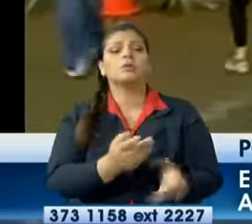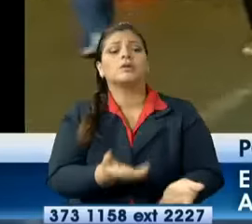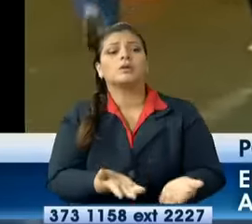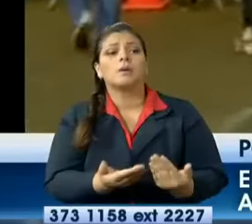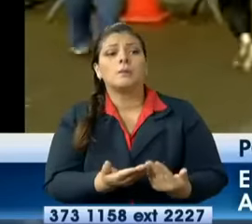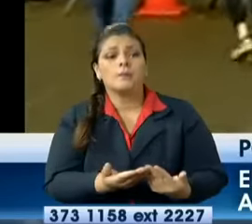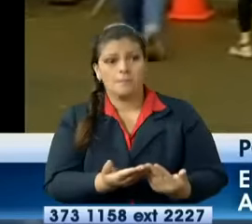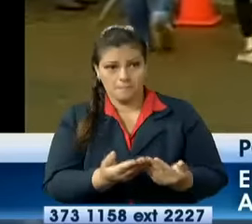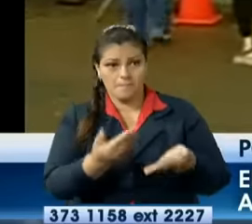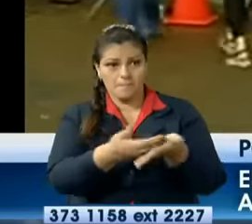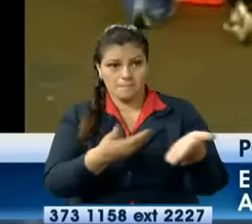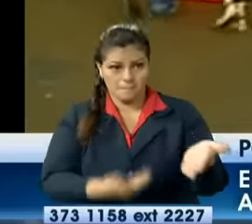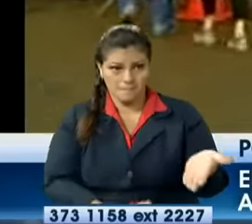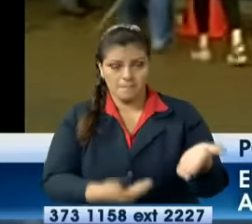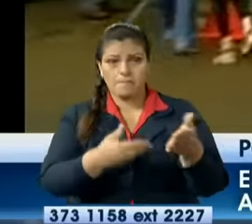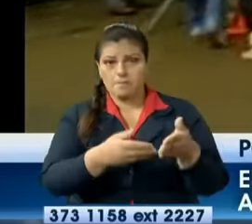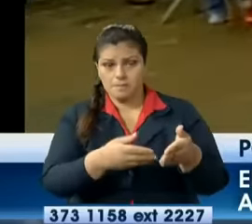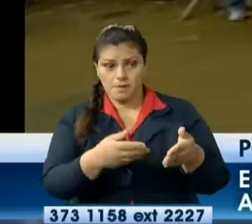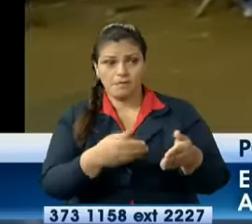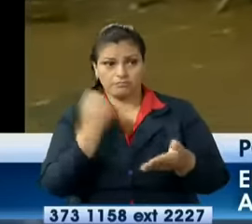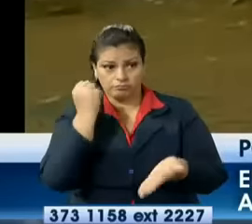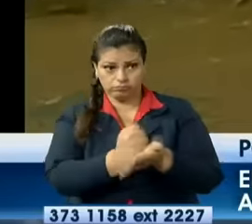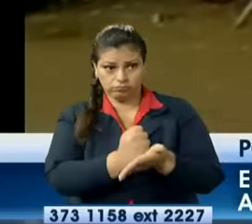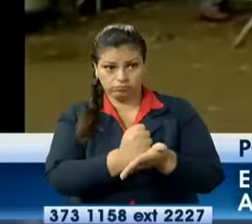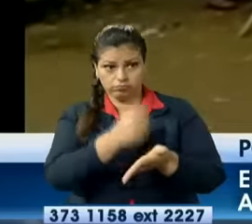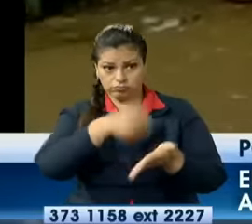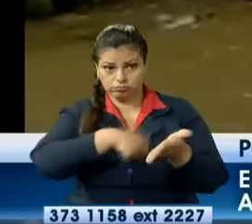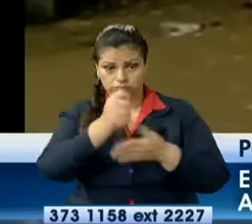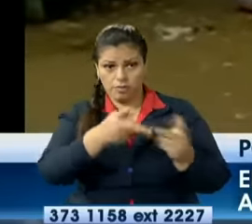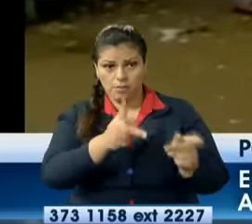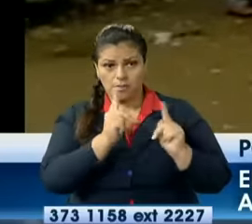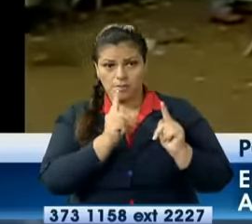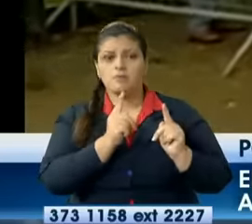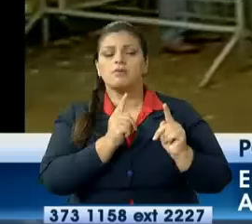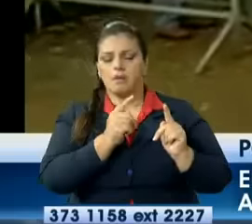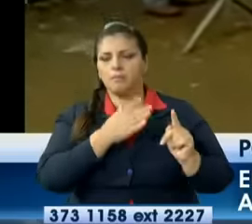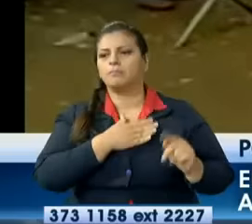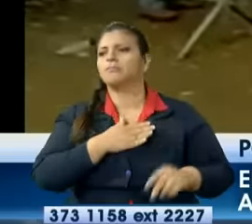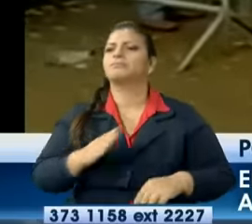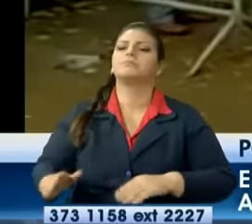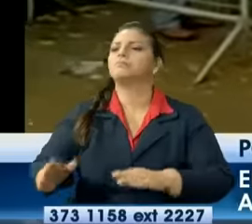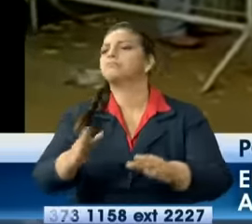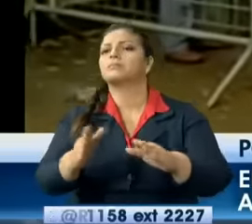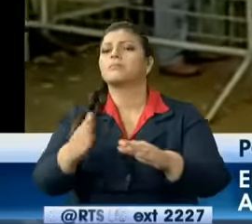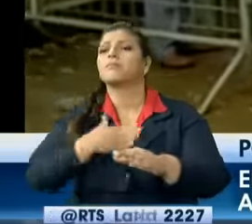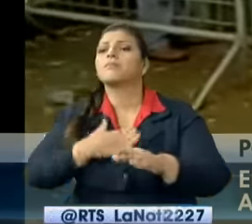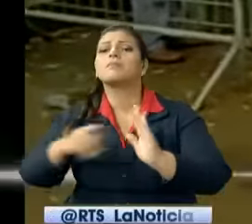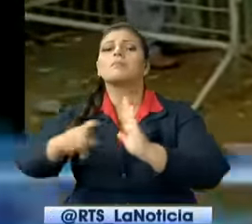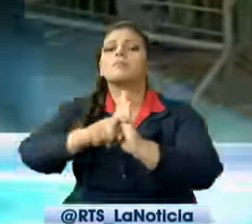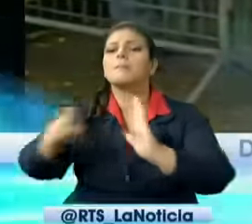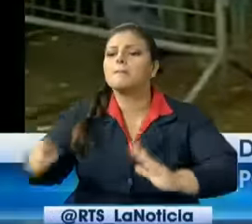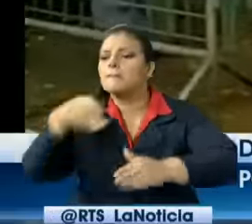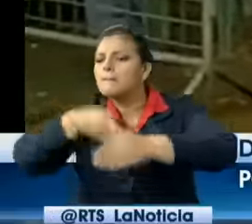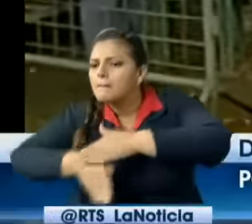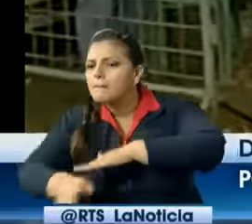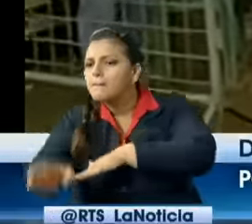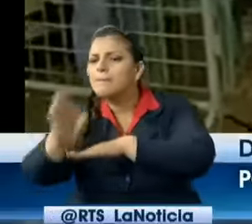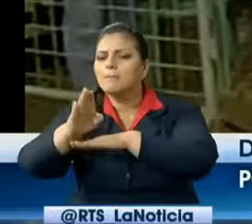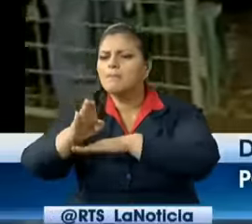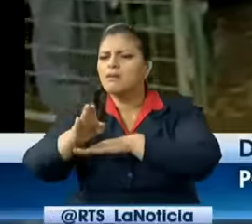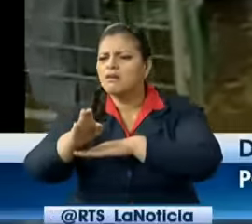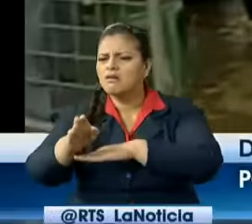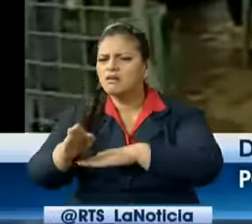Lamentablemente, algunos de ellos salían un poco decepcionados porque se habían encontrado con la novedad que sus locales fueron objetos